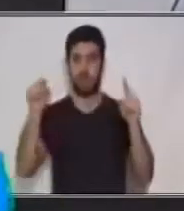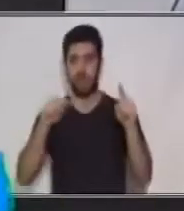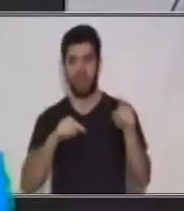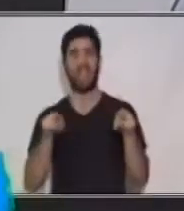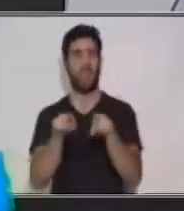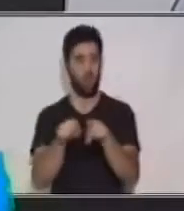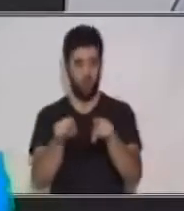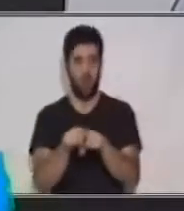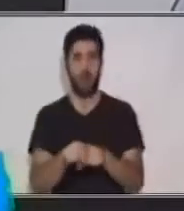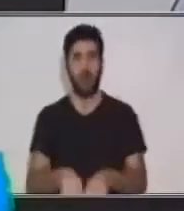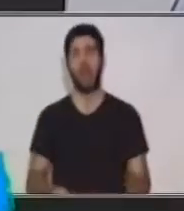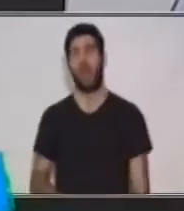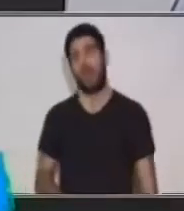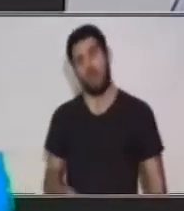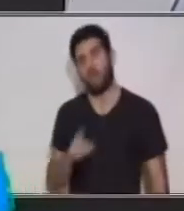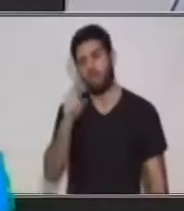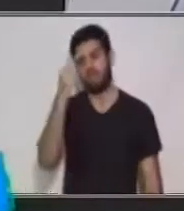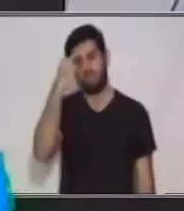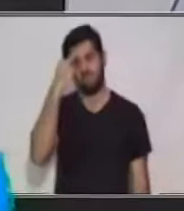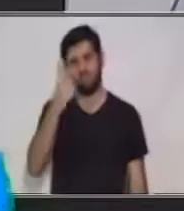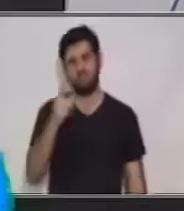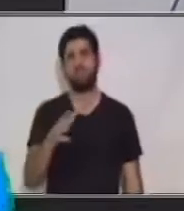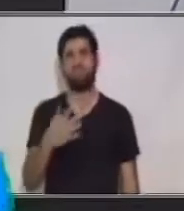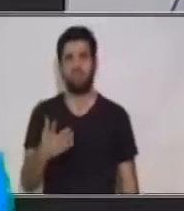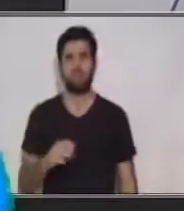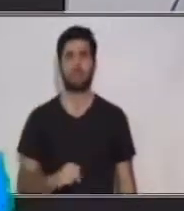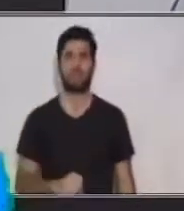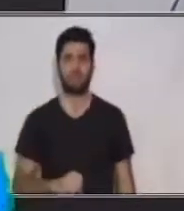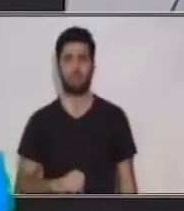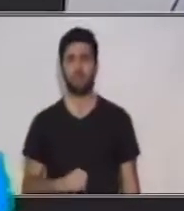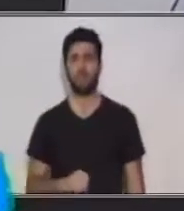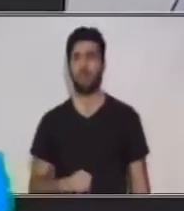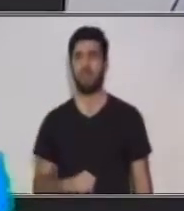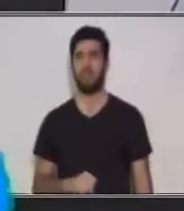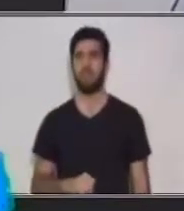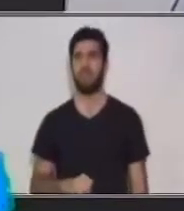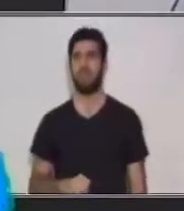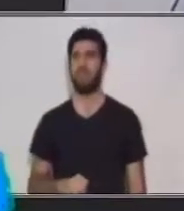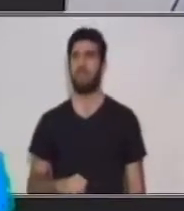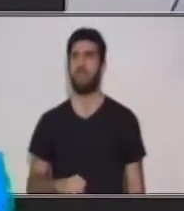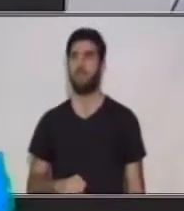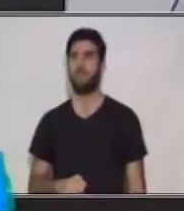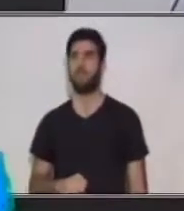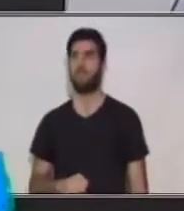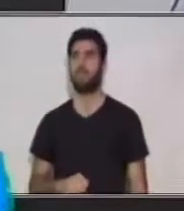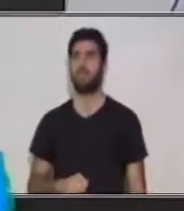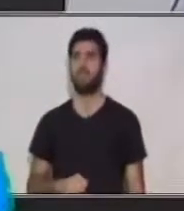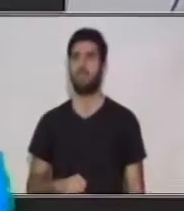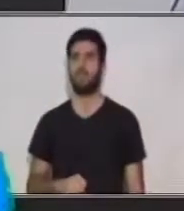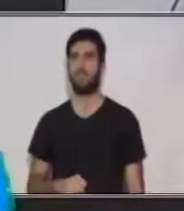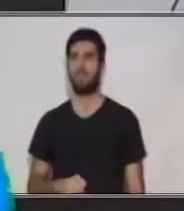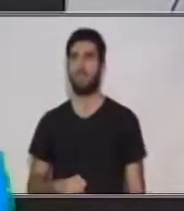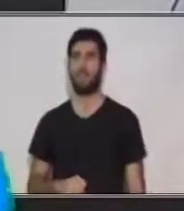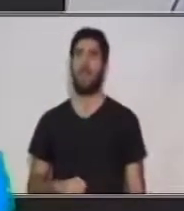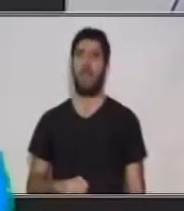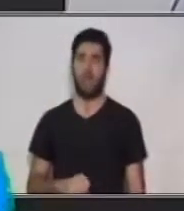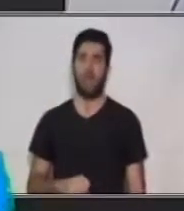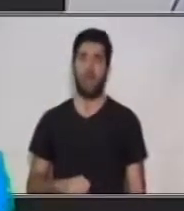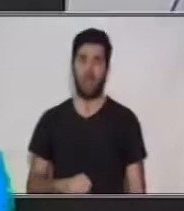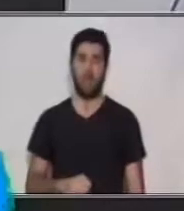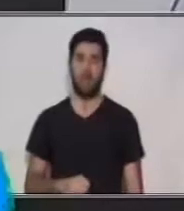Pensemos un momento, si todos los lados son iguales, utilicemos un poquito por ahí la lógica. Supongo que has respondido muy